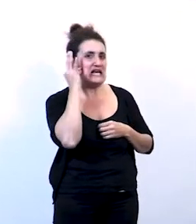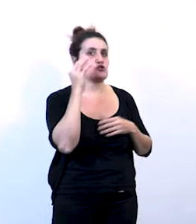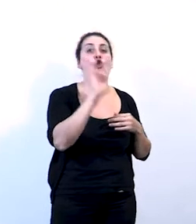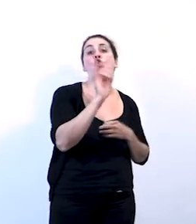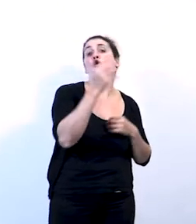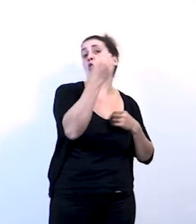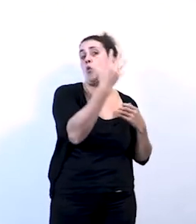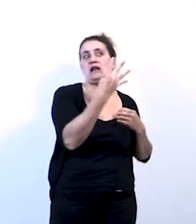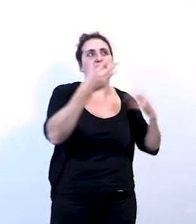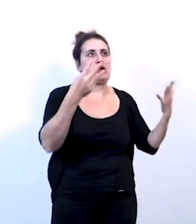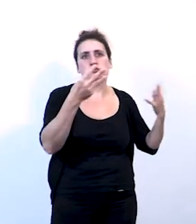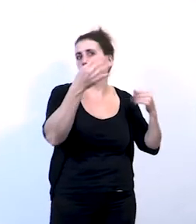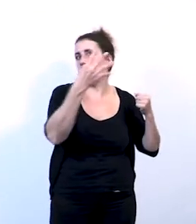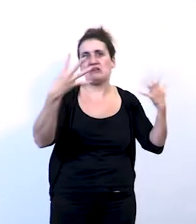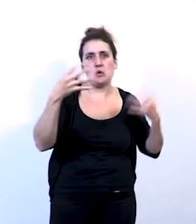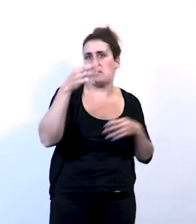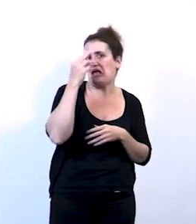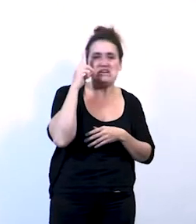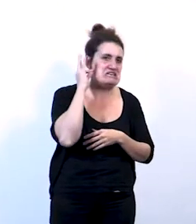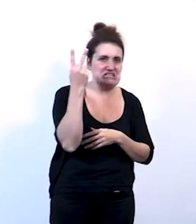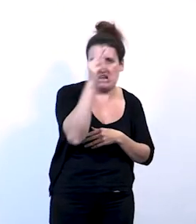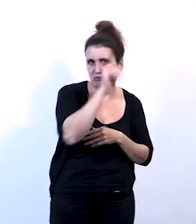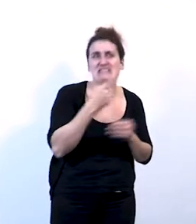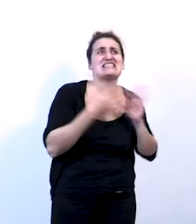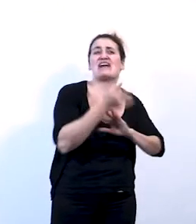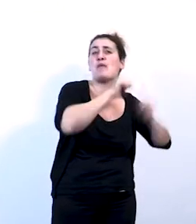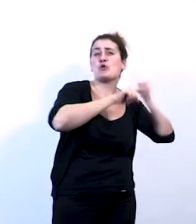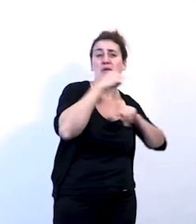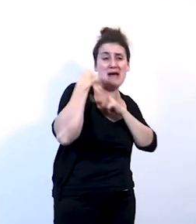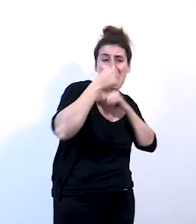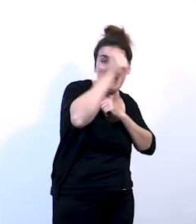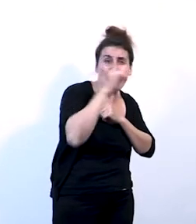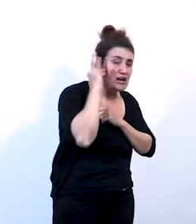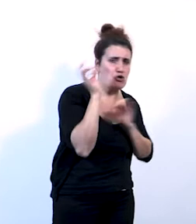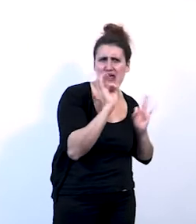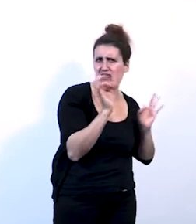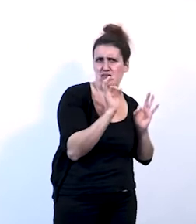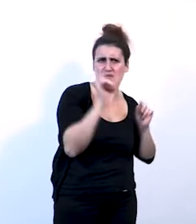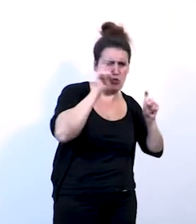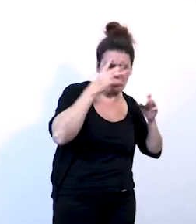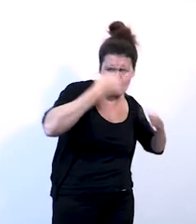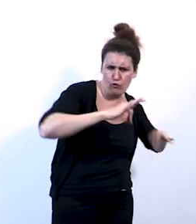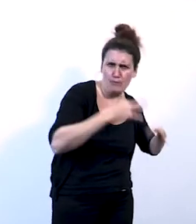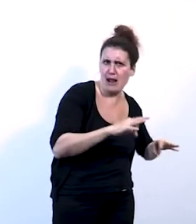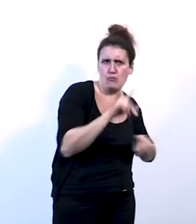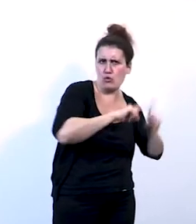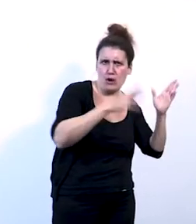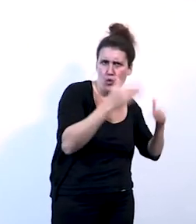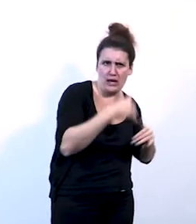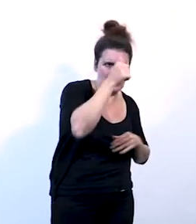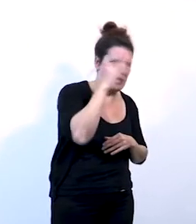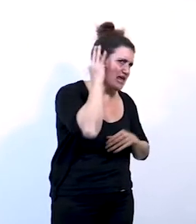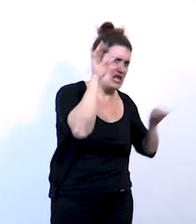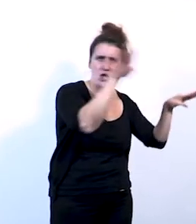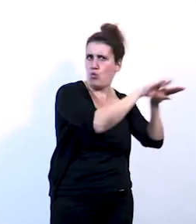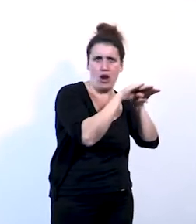y 49 niñas. Entonces, no tenemos un problema en la educación formal entre niñas y niños. Es una cosa,